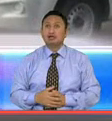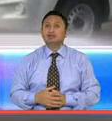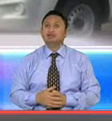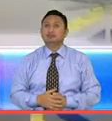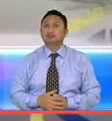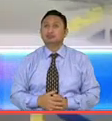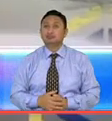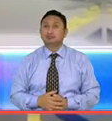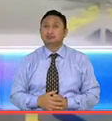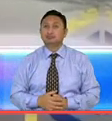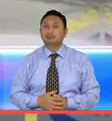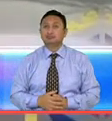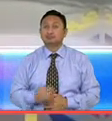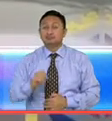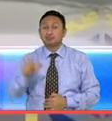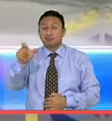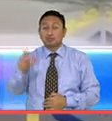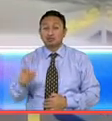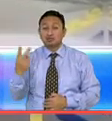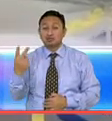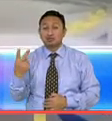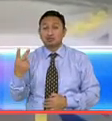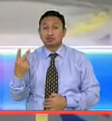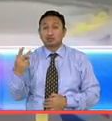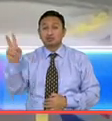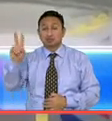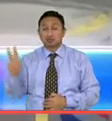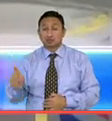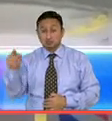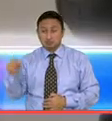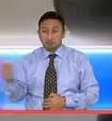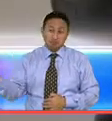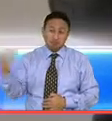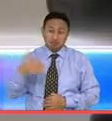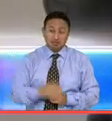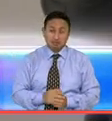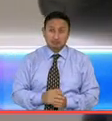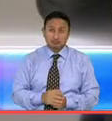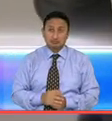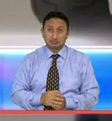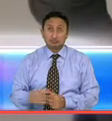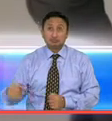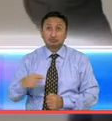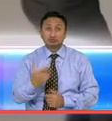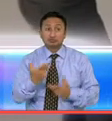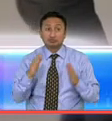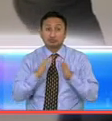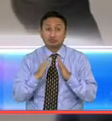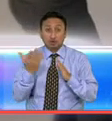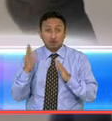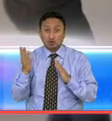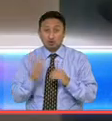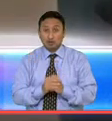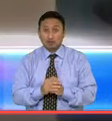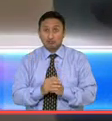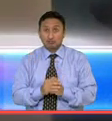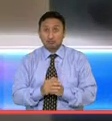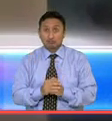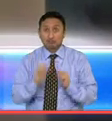La víctima había invitado a 2 ciudadanos venezolanos que aparentemente no tenían dónde pasar